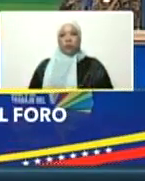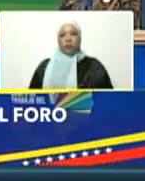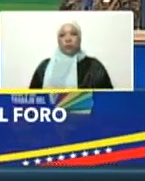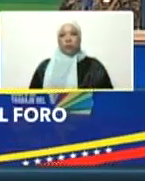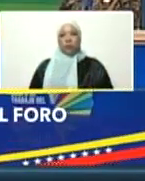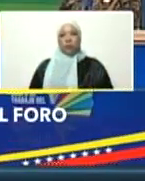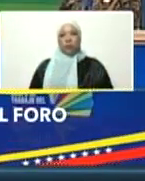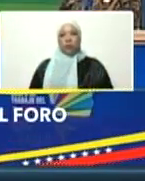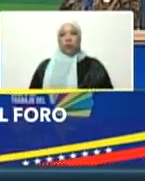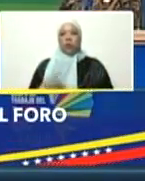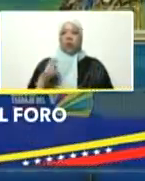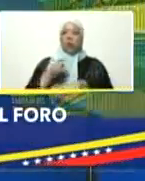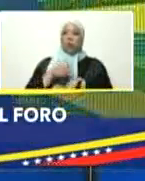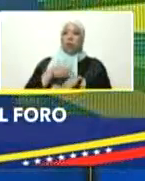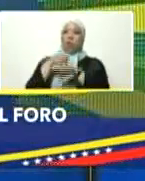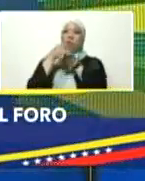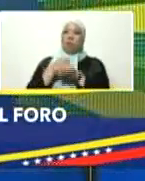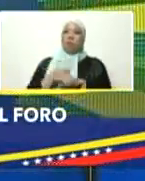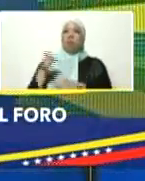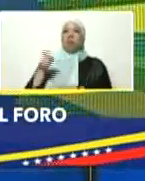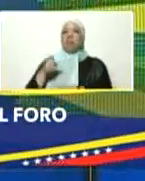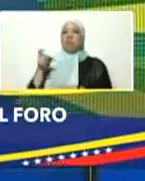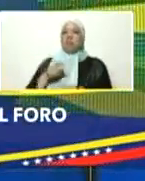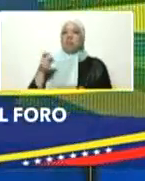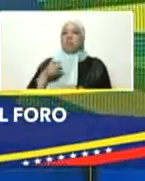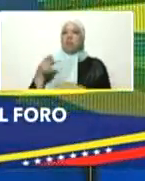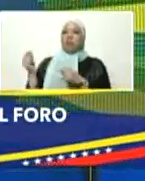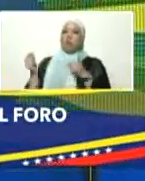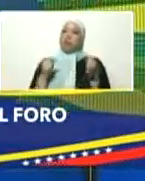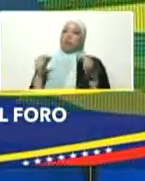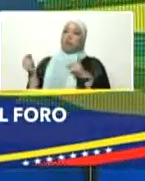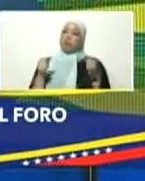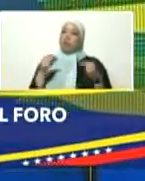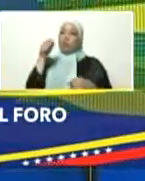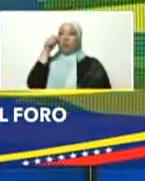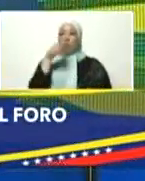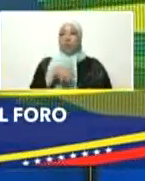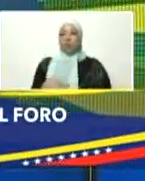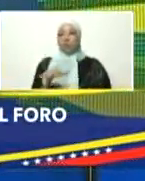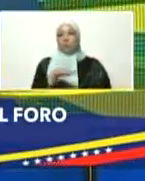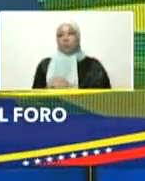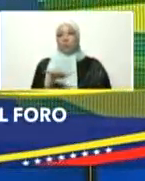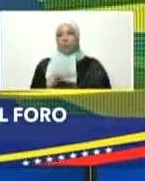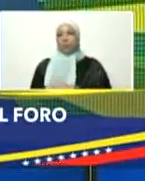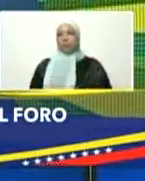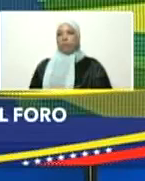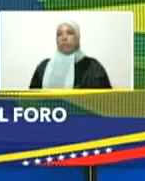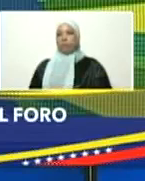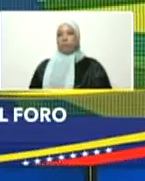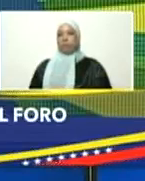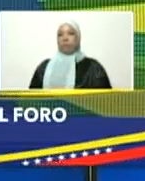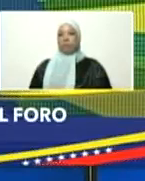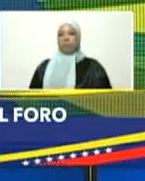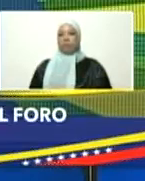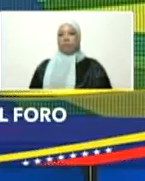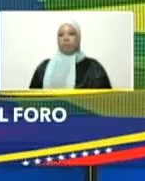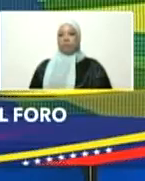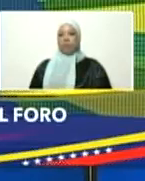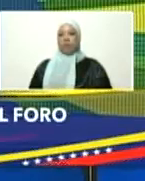tomar el tiempo y tomar la velocidad de la nueva época. No quedarse